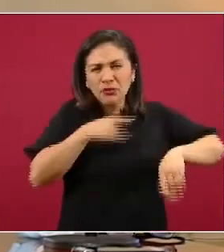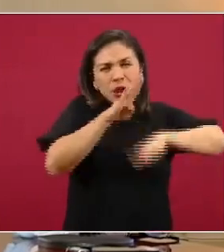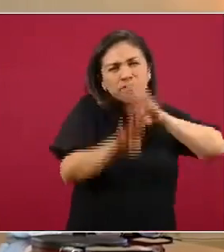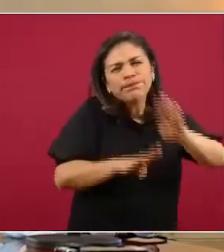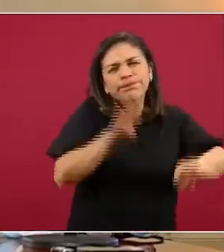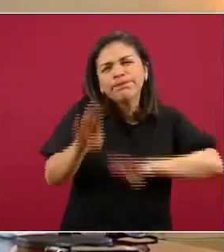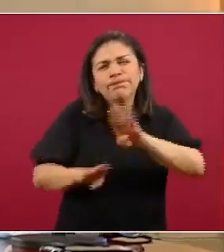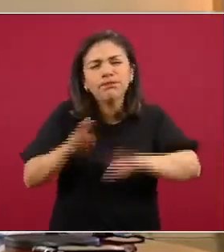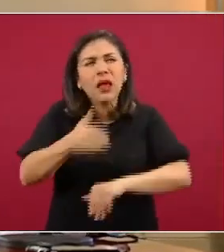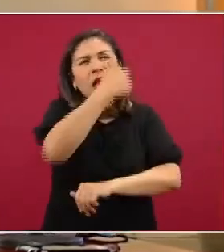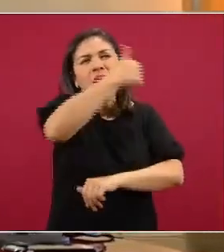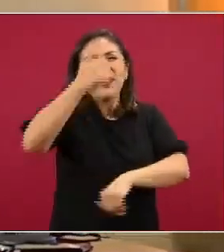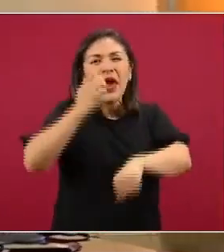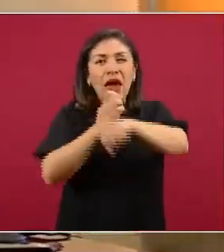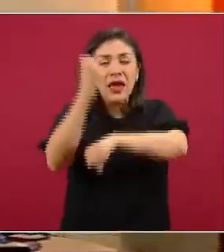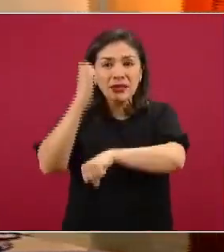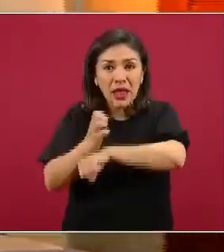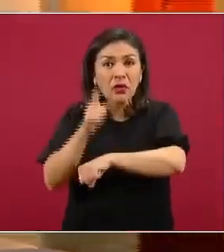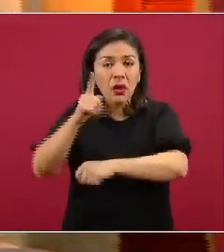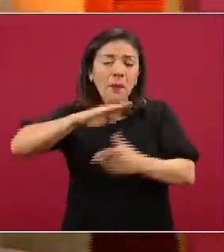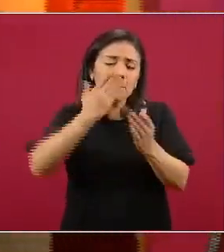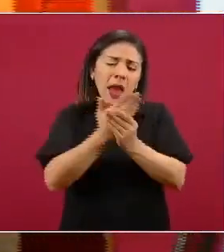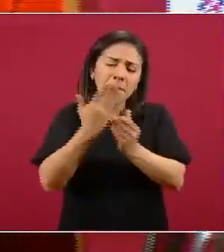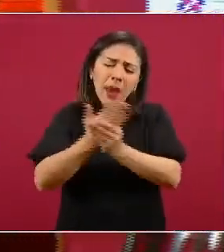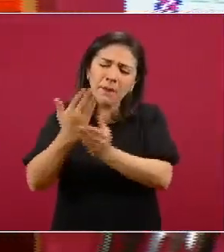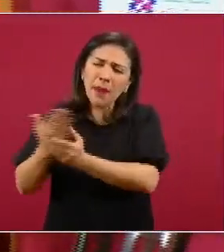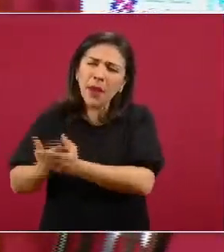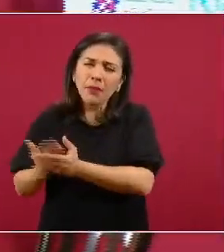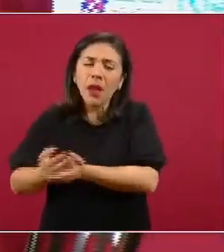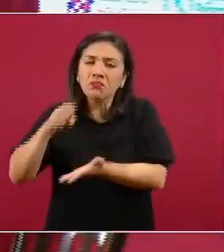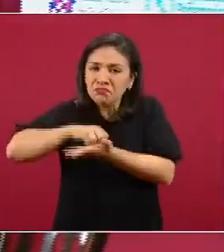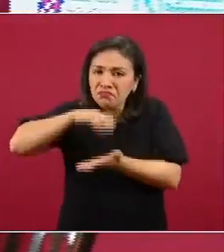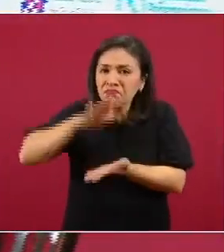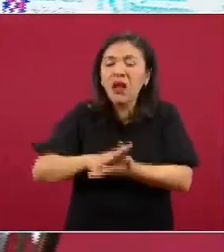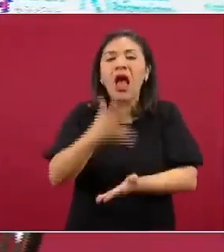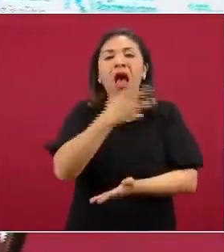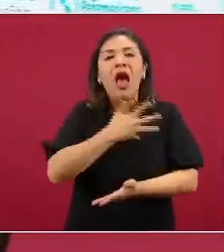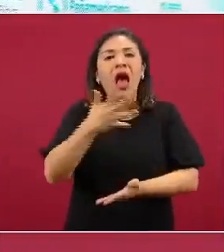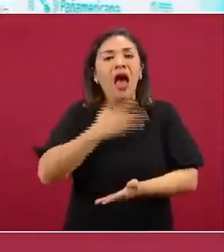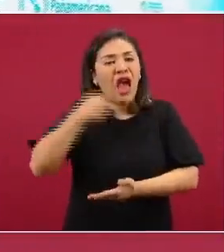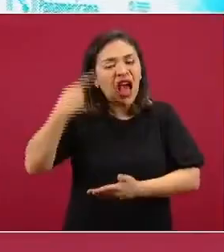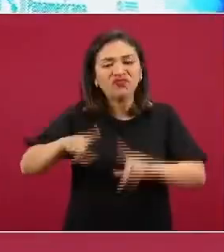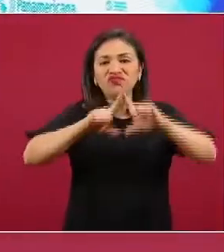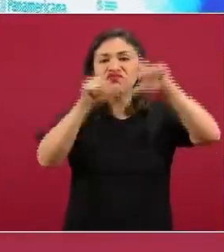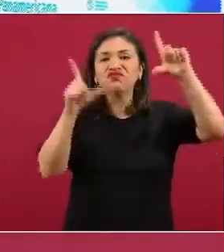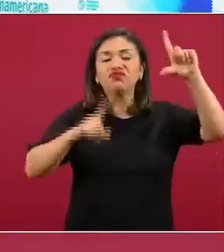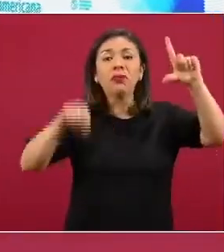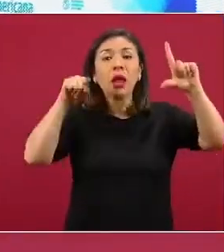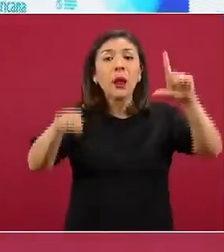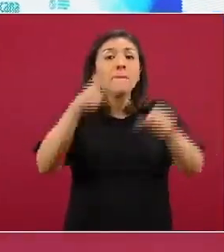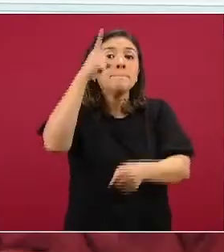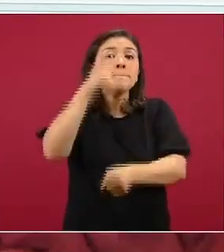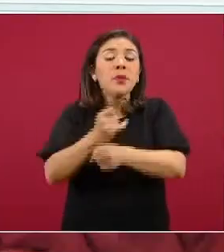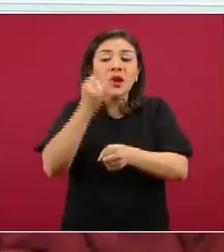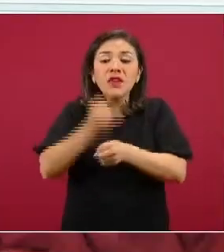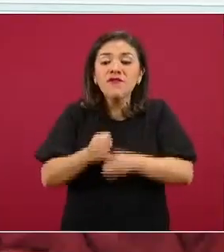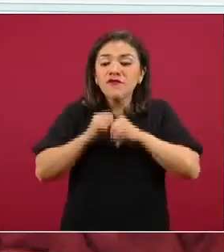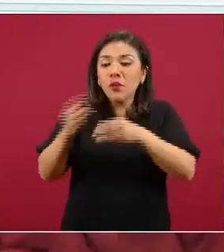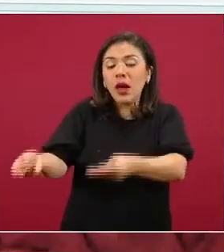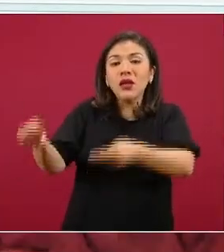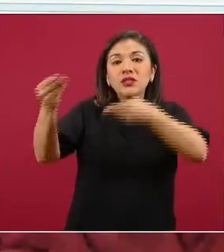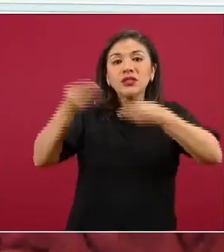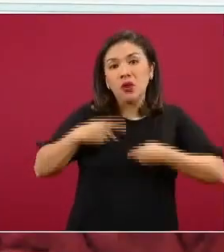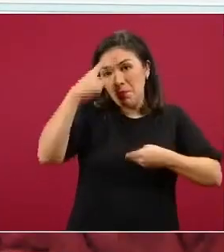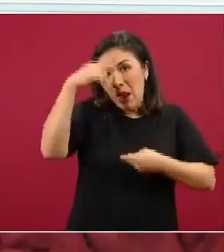una de las entidades y las ha ido concentrando en un registro nacional que es la fuente primaria